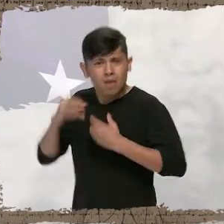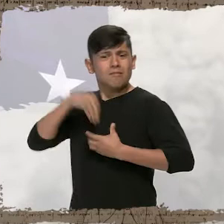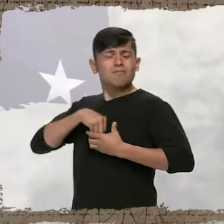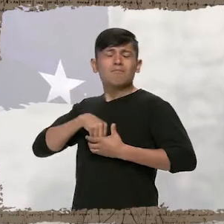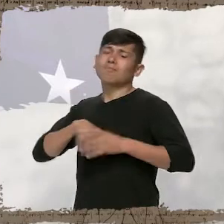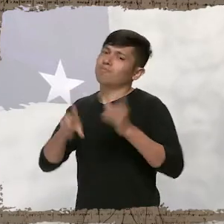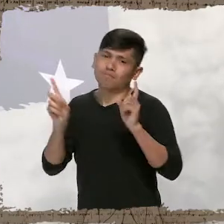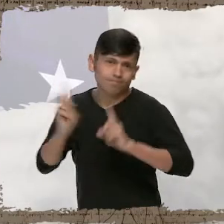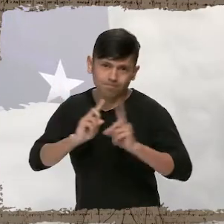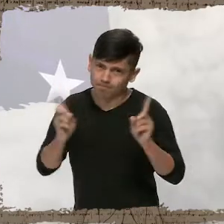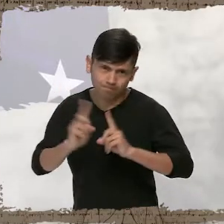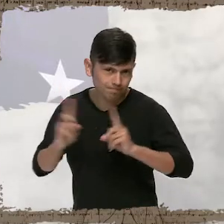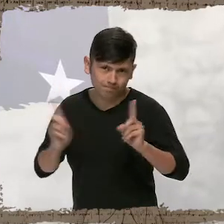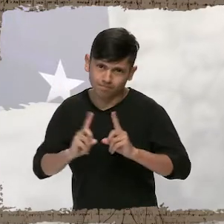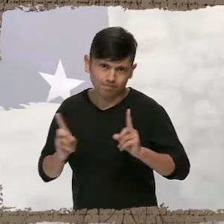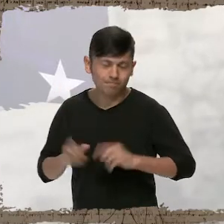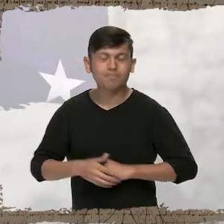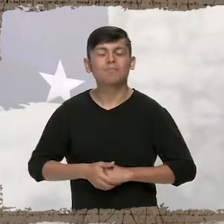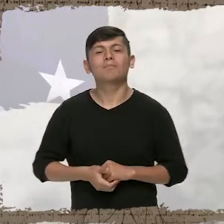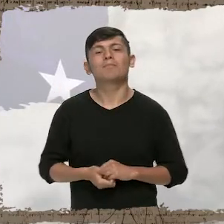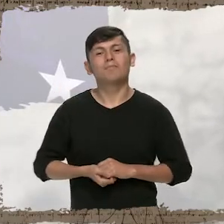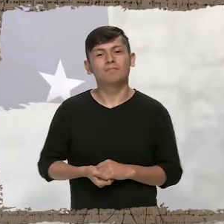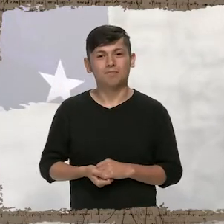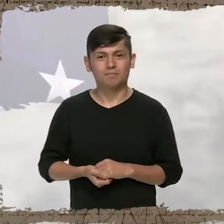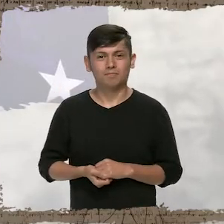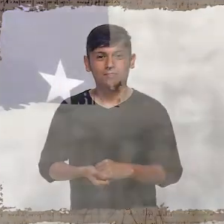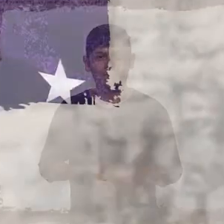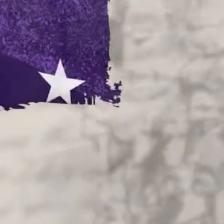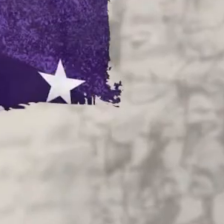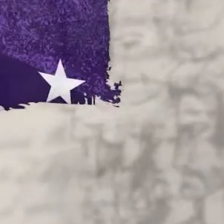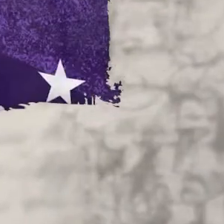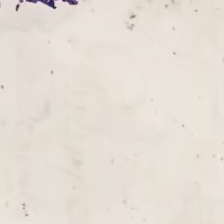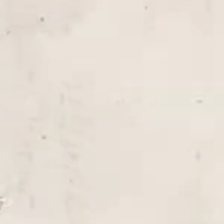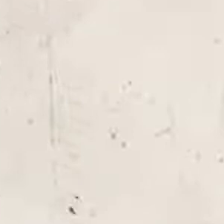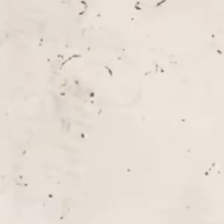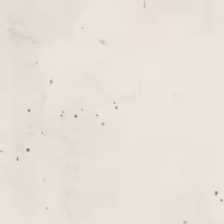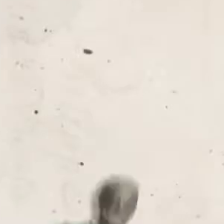los secretos que hacen mal